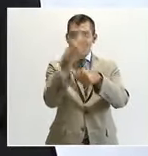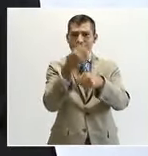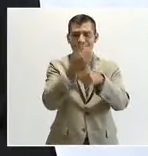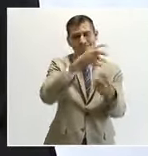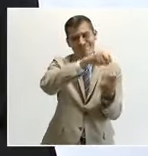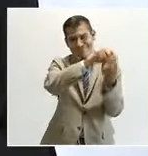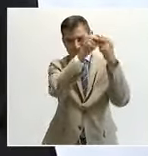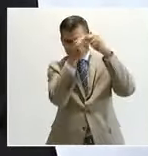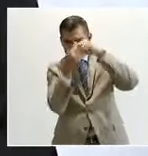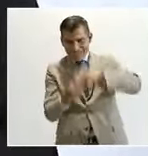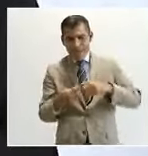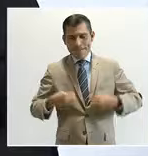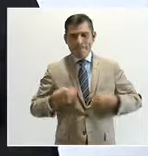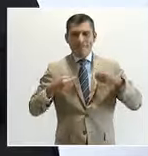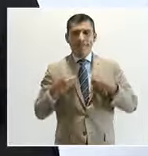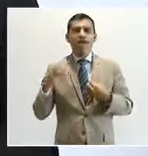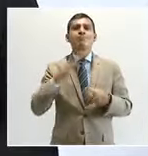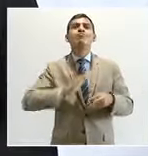del país